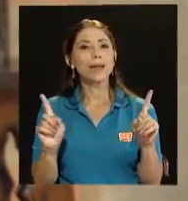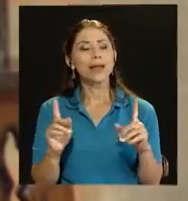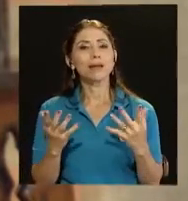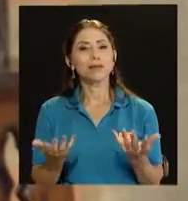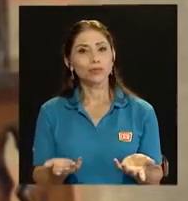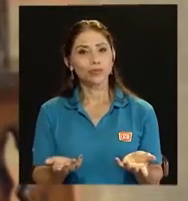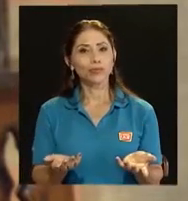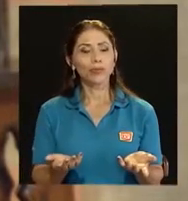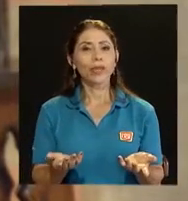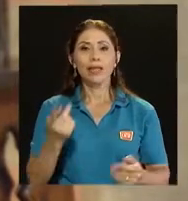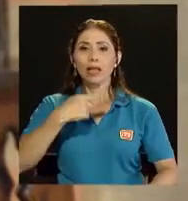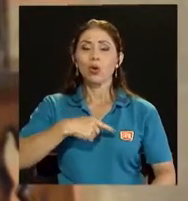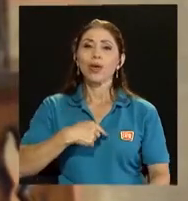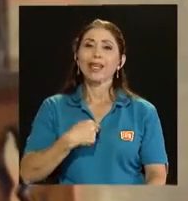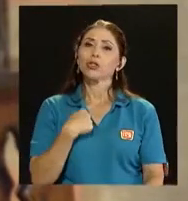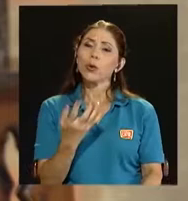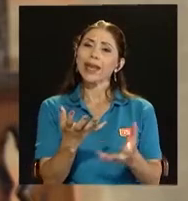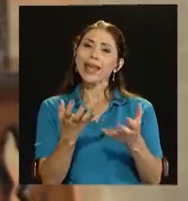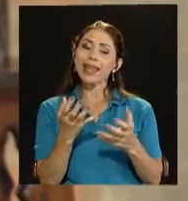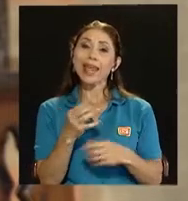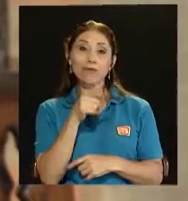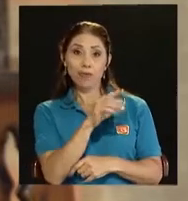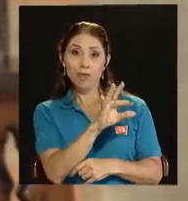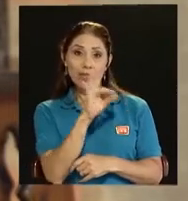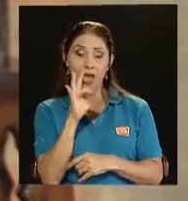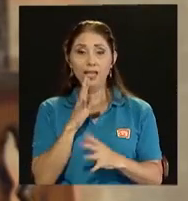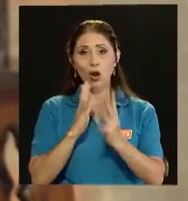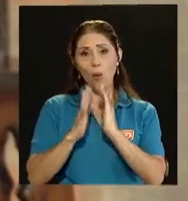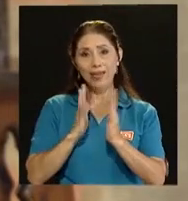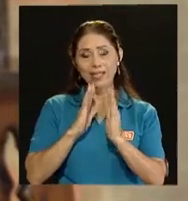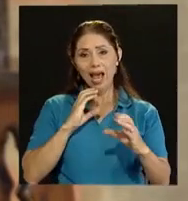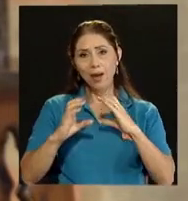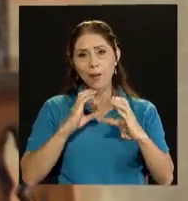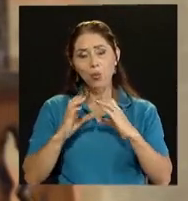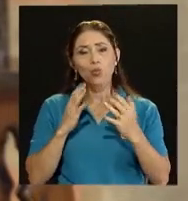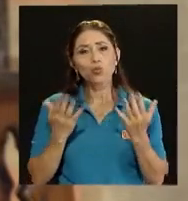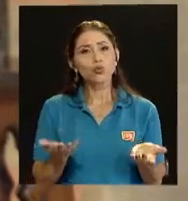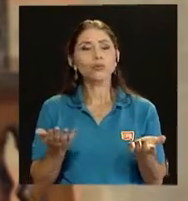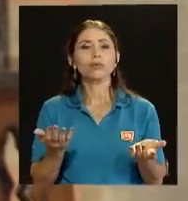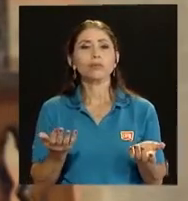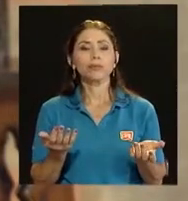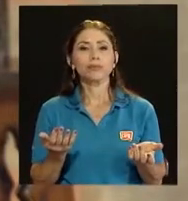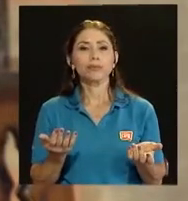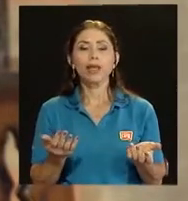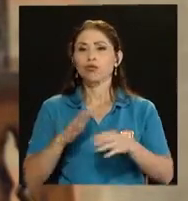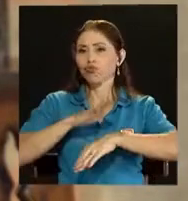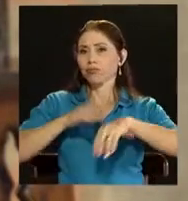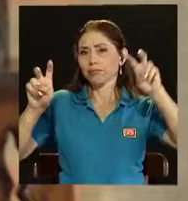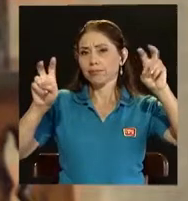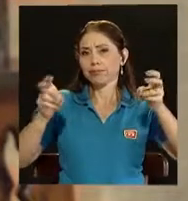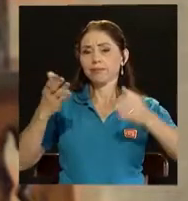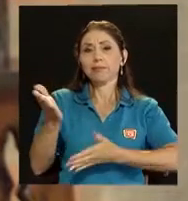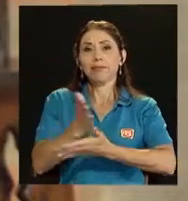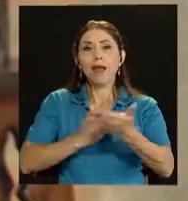pero de lo que sí quería invitarlo a que conversáramos es un poco el tema de algo